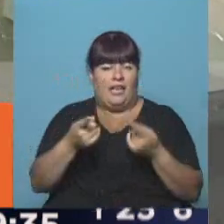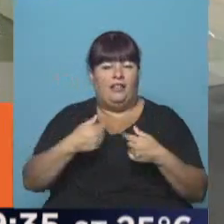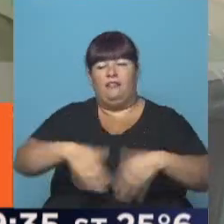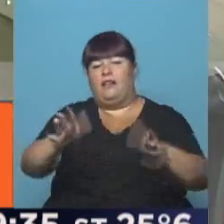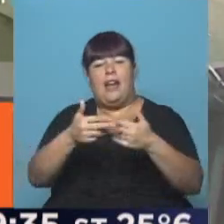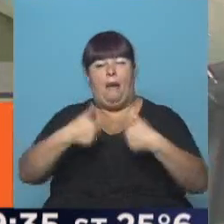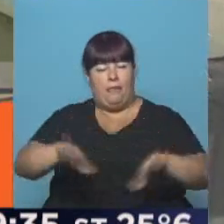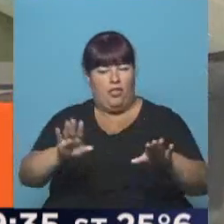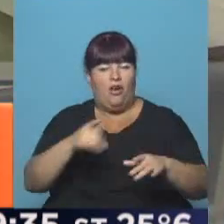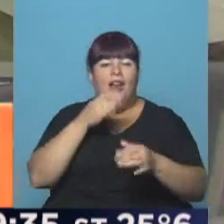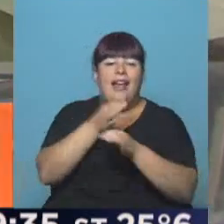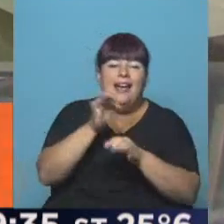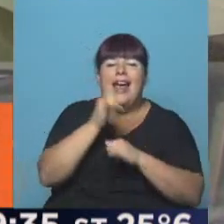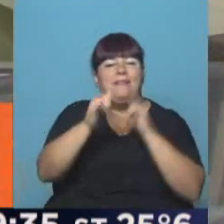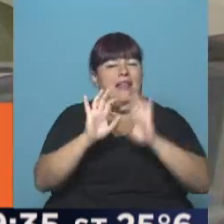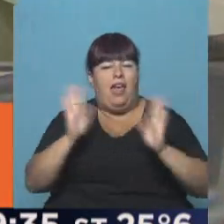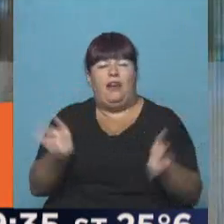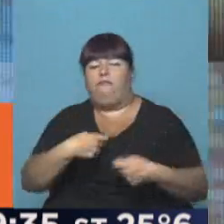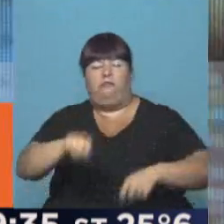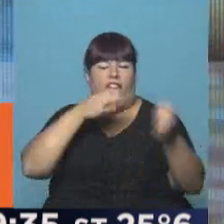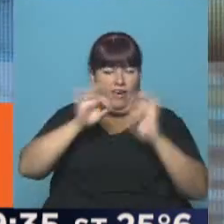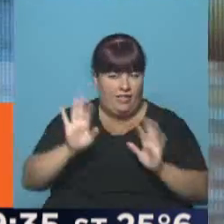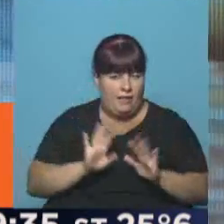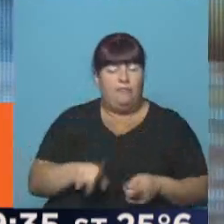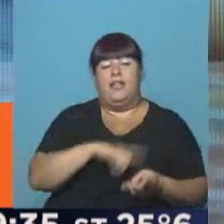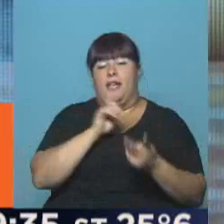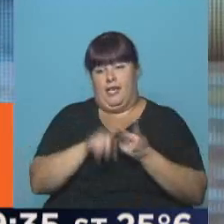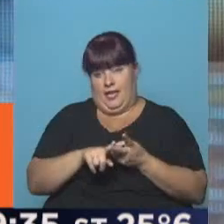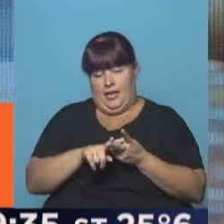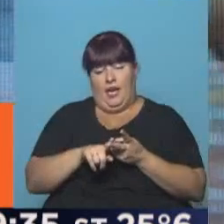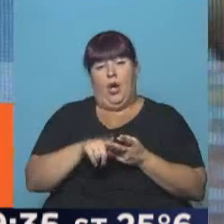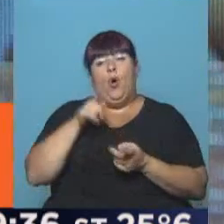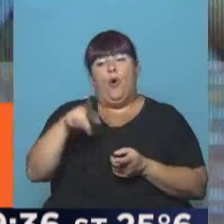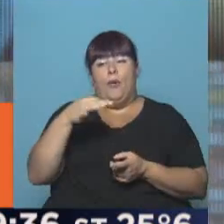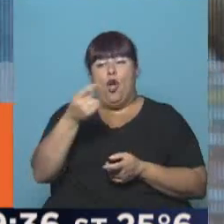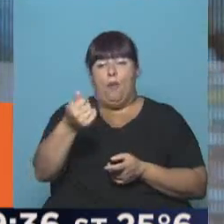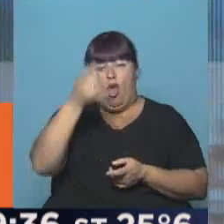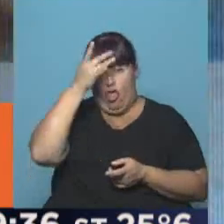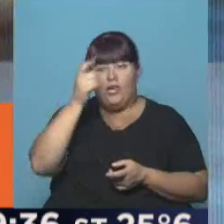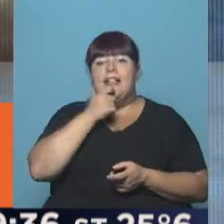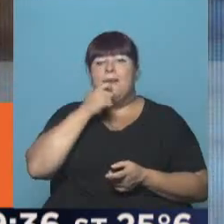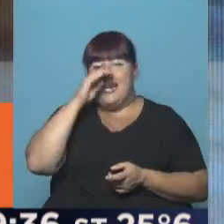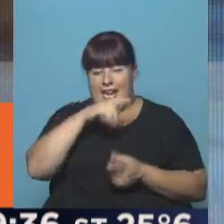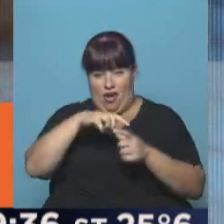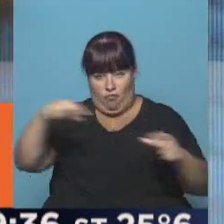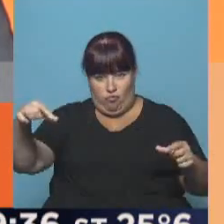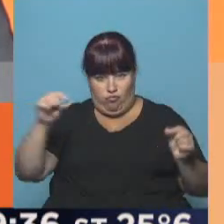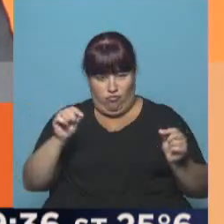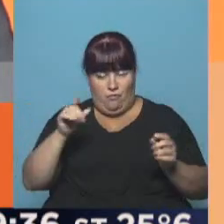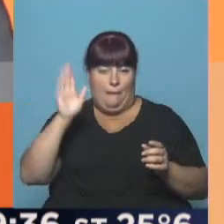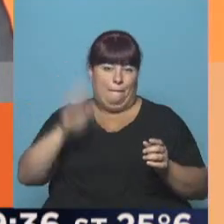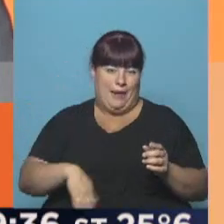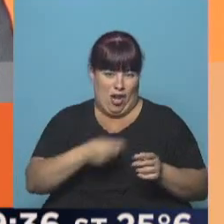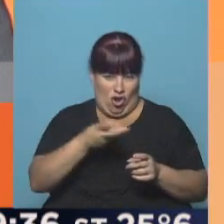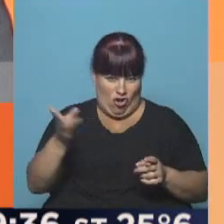despacha no te asesora no te explica eh segundo Eh vos tenés que comprar 12 lápices negros que se el estuche menor